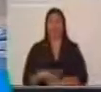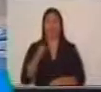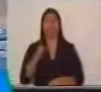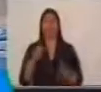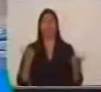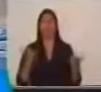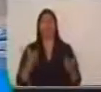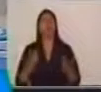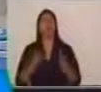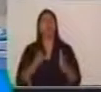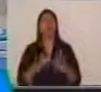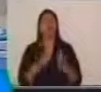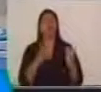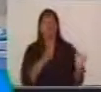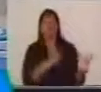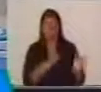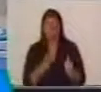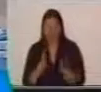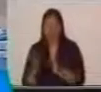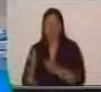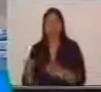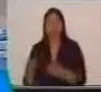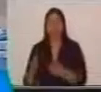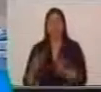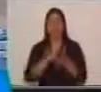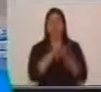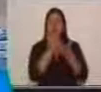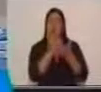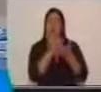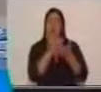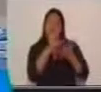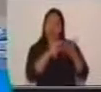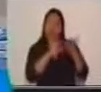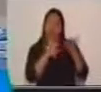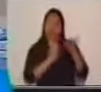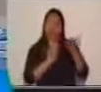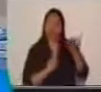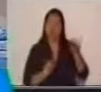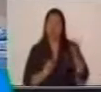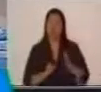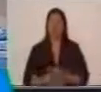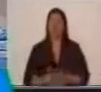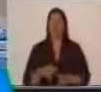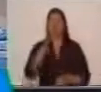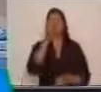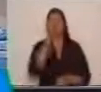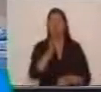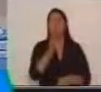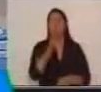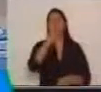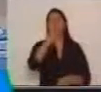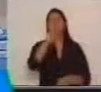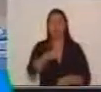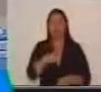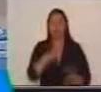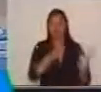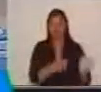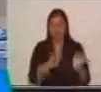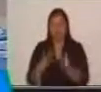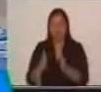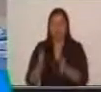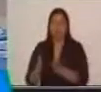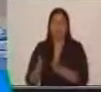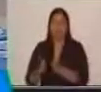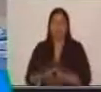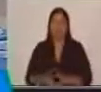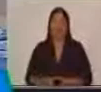literarias. Una obra literaria va a tener un significado, por ende debe clasificarse. ¿En cuántos géneros literarios los